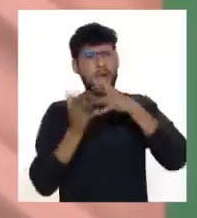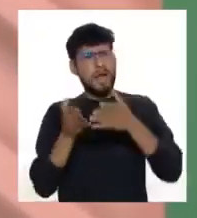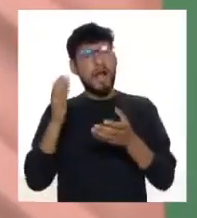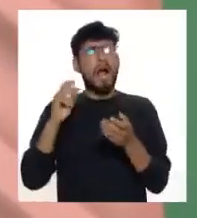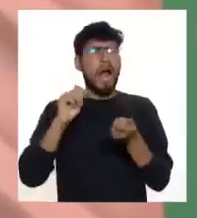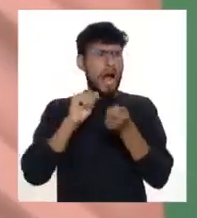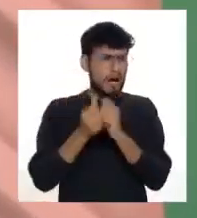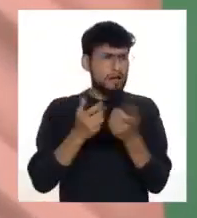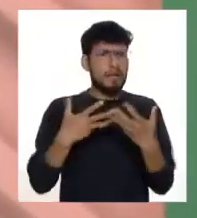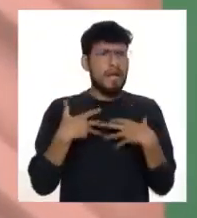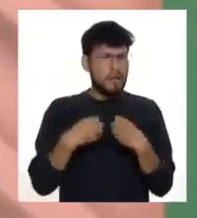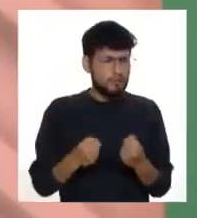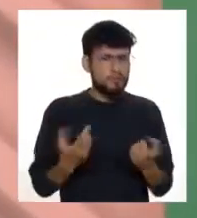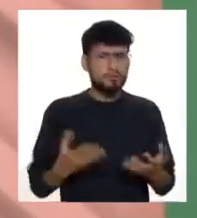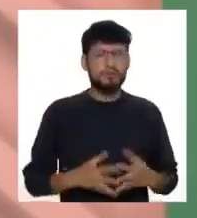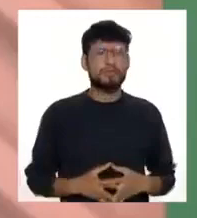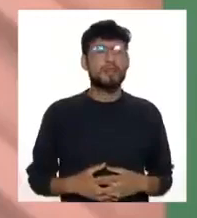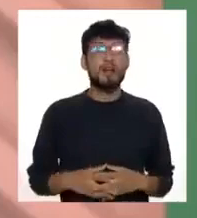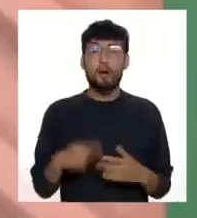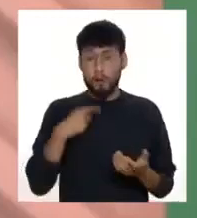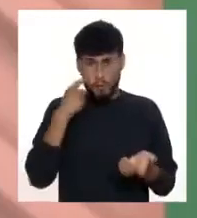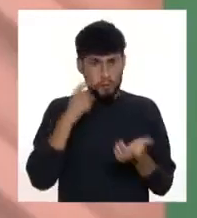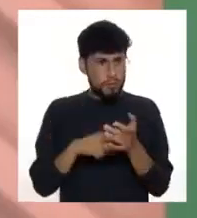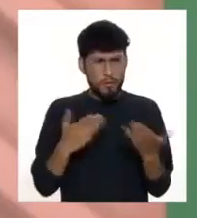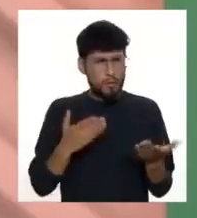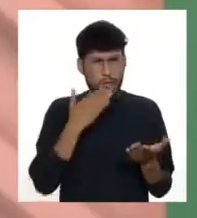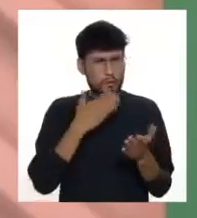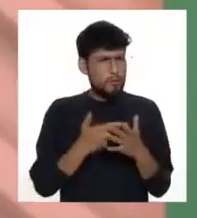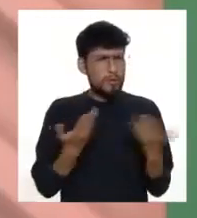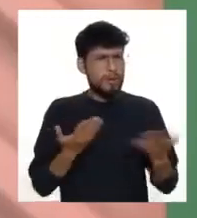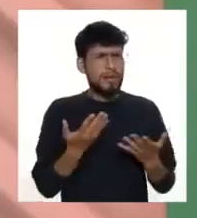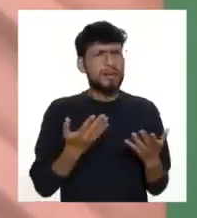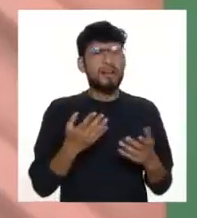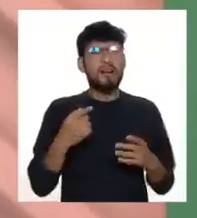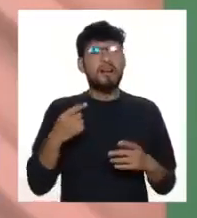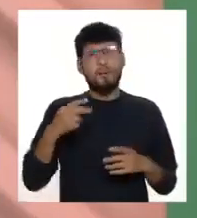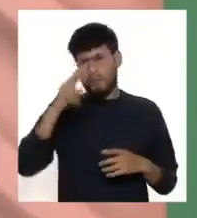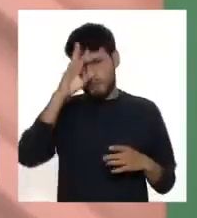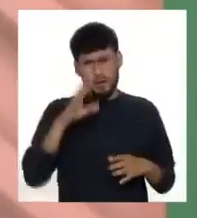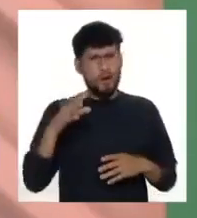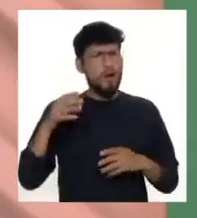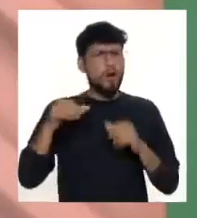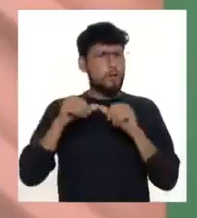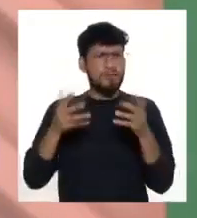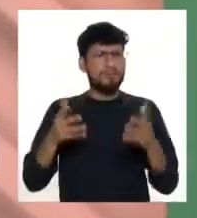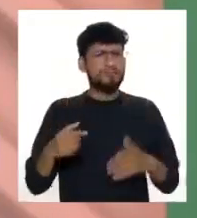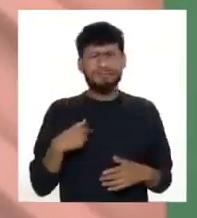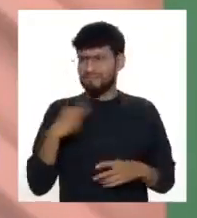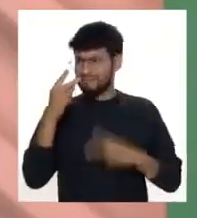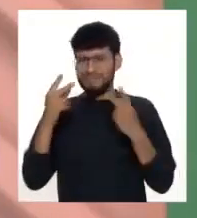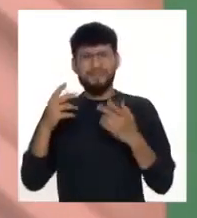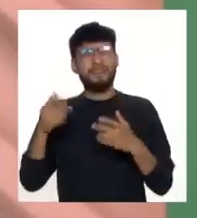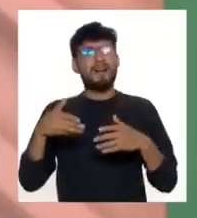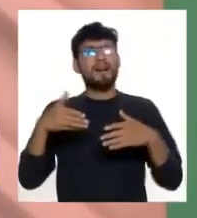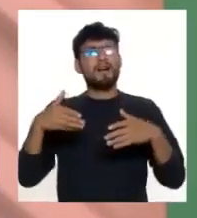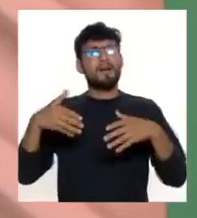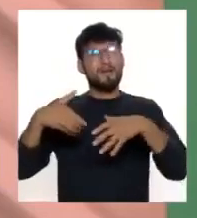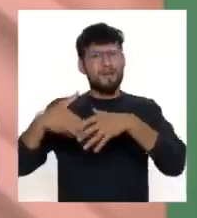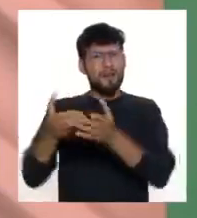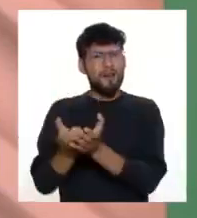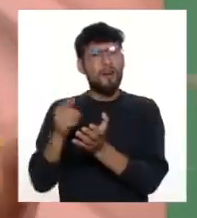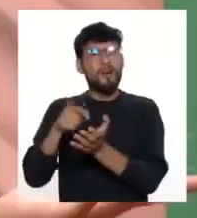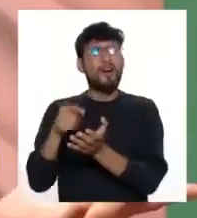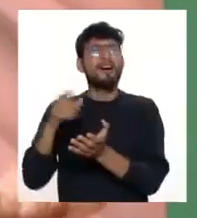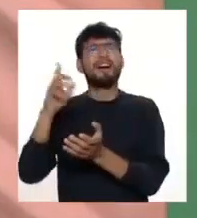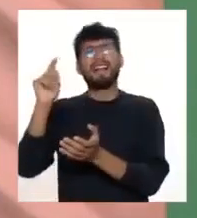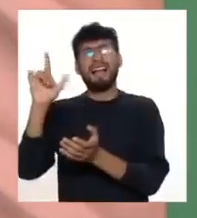tratando de cuidar mi salud me di cuenta que no encontrado alternativas sostenibles peruanas encontra El plato de coco de Tailandia